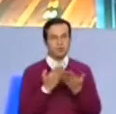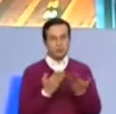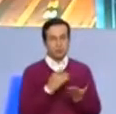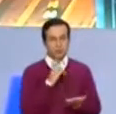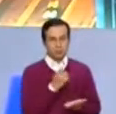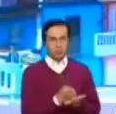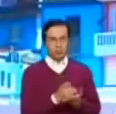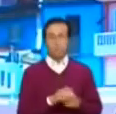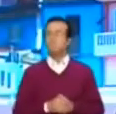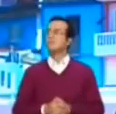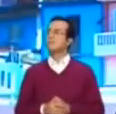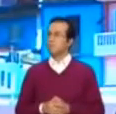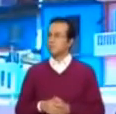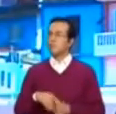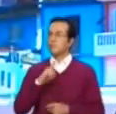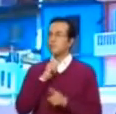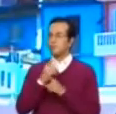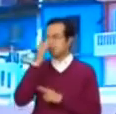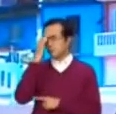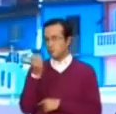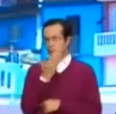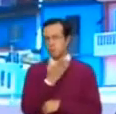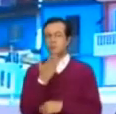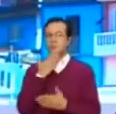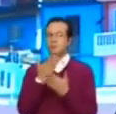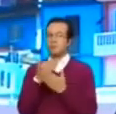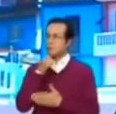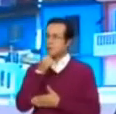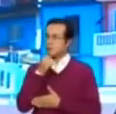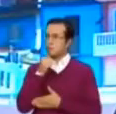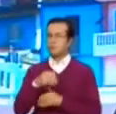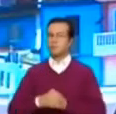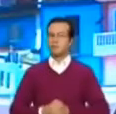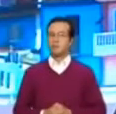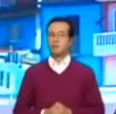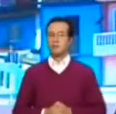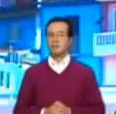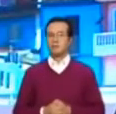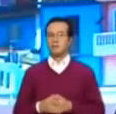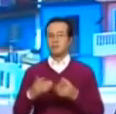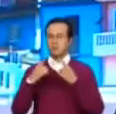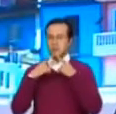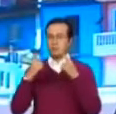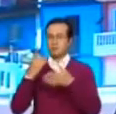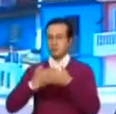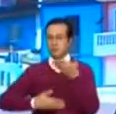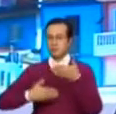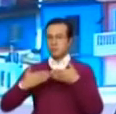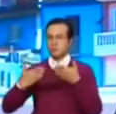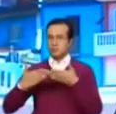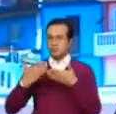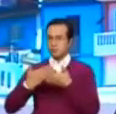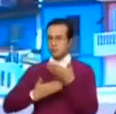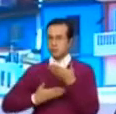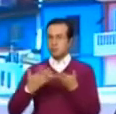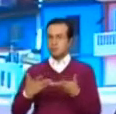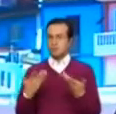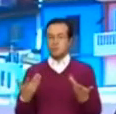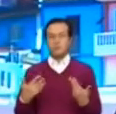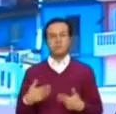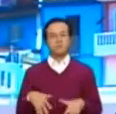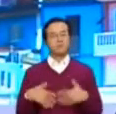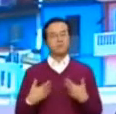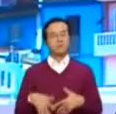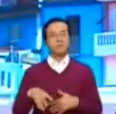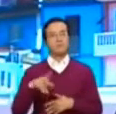así? Exactamente, buenos días, muchas gracias por la entrevista. Creo que lo que está revelando los Panama Papers es una penetración tremenda